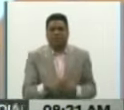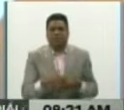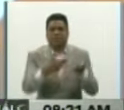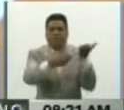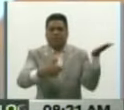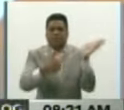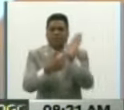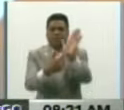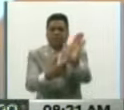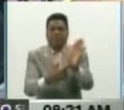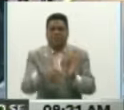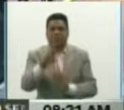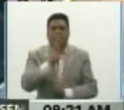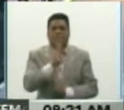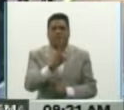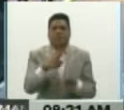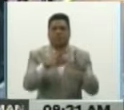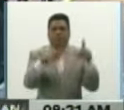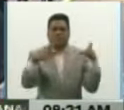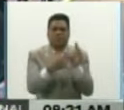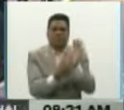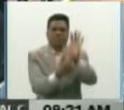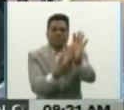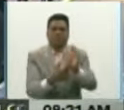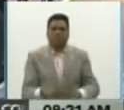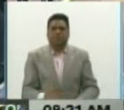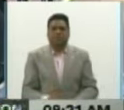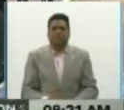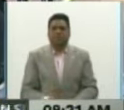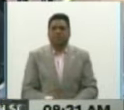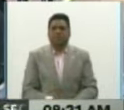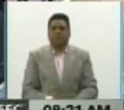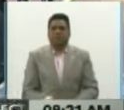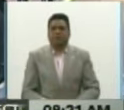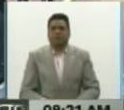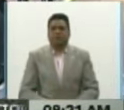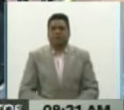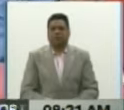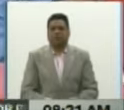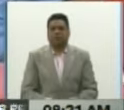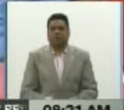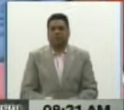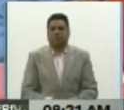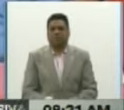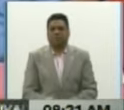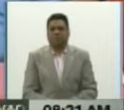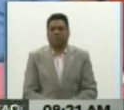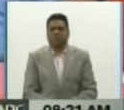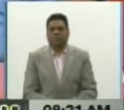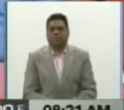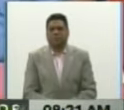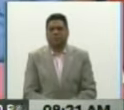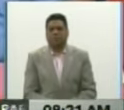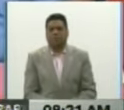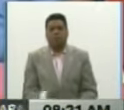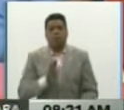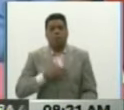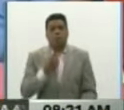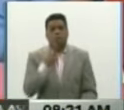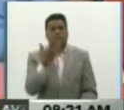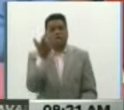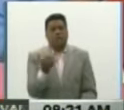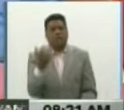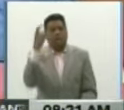entrevista, para darle respuesta. Vamos a mostrarlo por aquí si quieres. Sí, por supuesto. Tarifario, cuéntanos. Bueno, mira, evidentemente podemos decir el día de